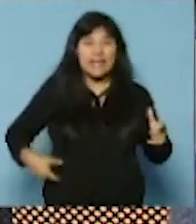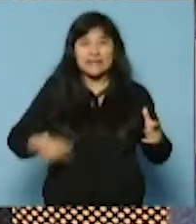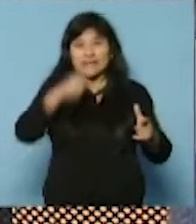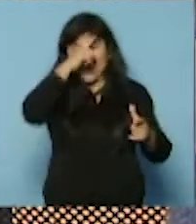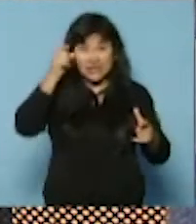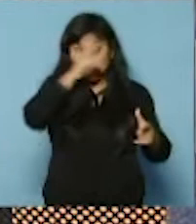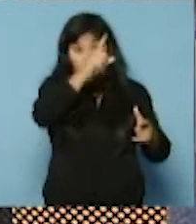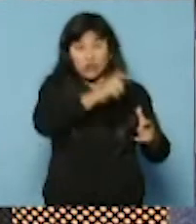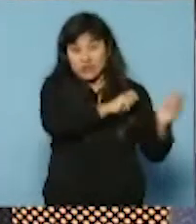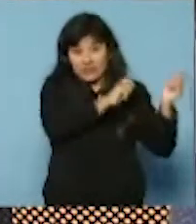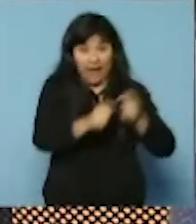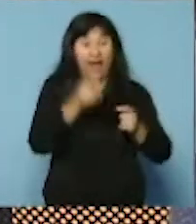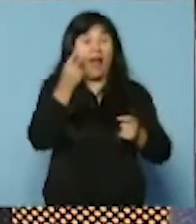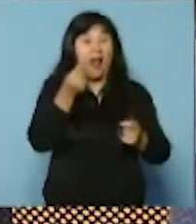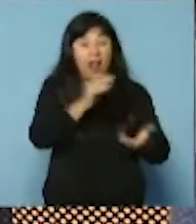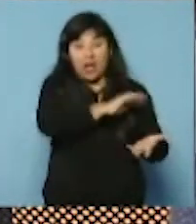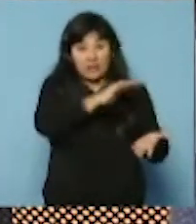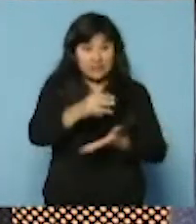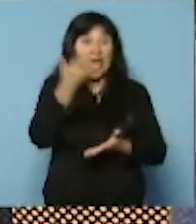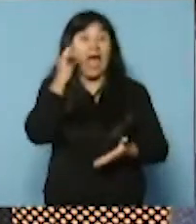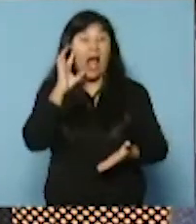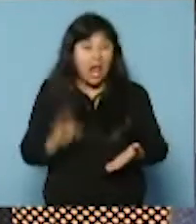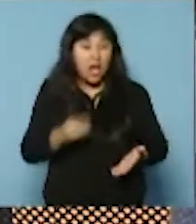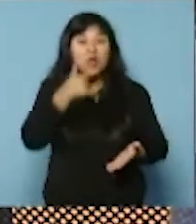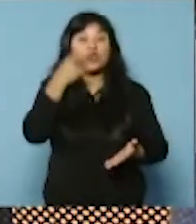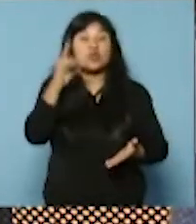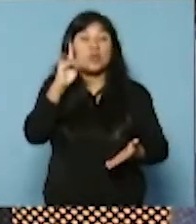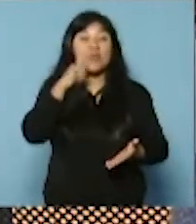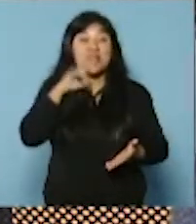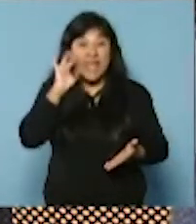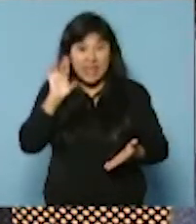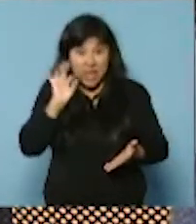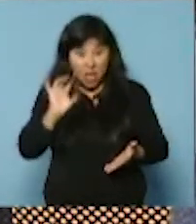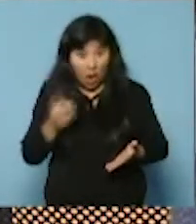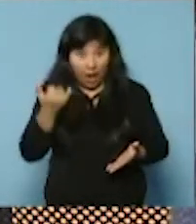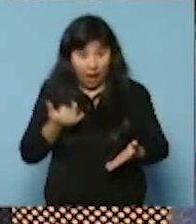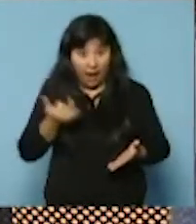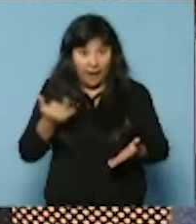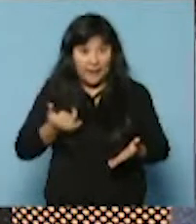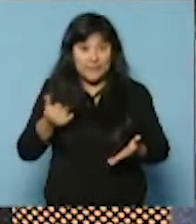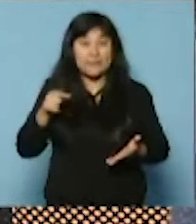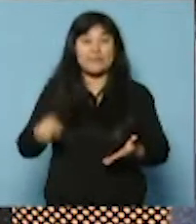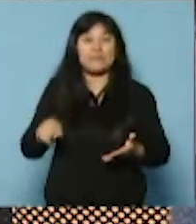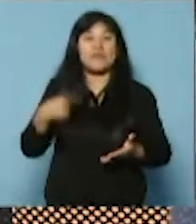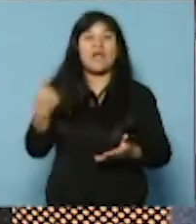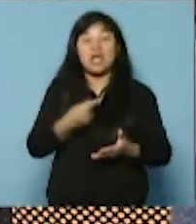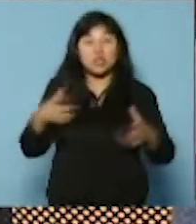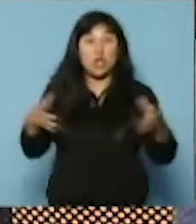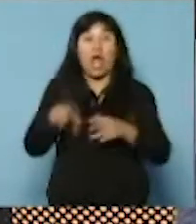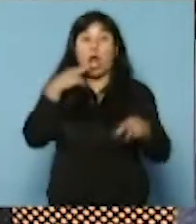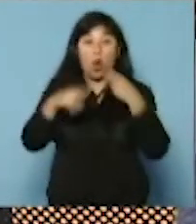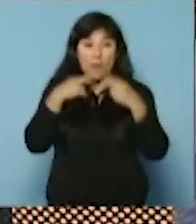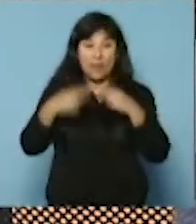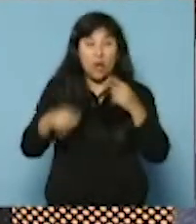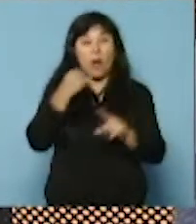cena nosotros tenemos el almuerzo que es por la provincia la merienda y la cena por nación pero con